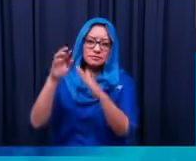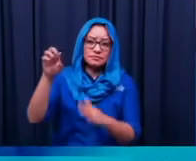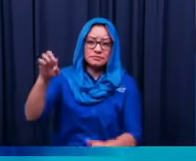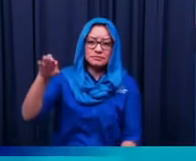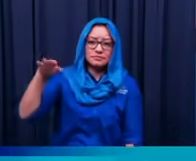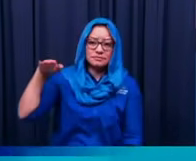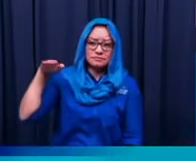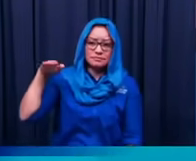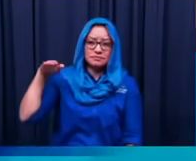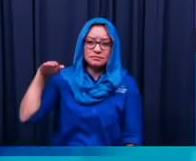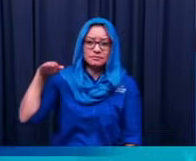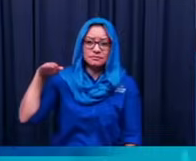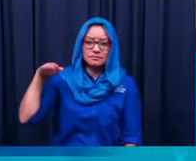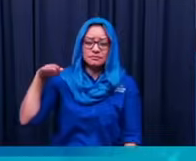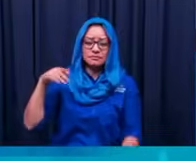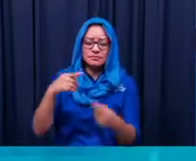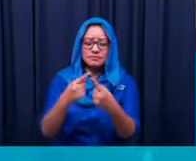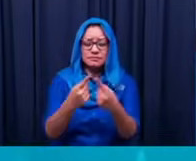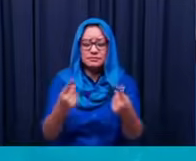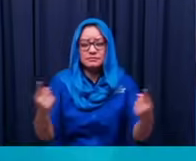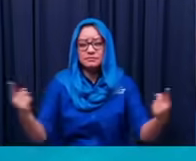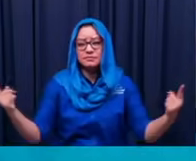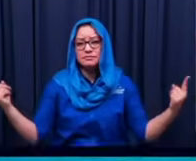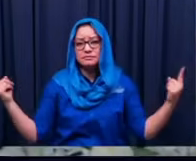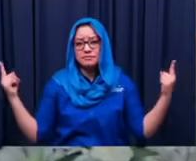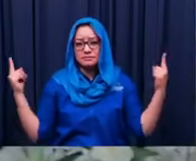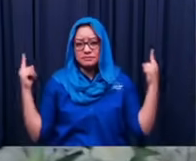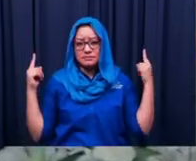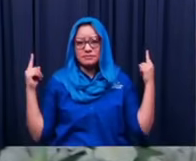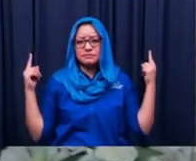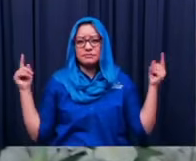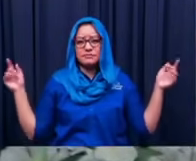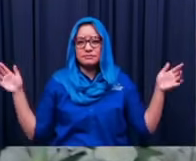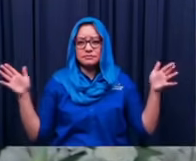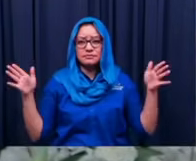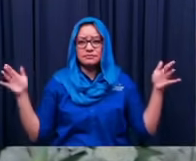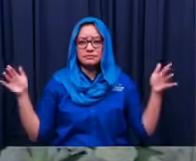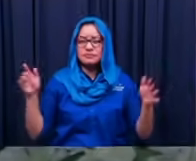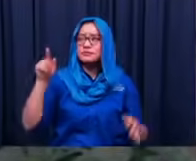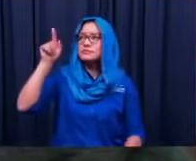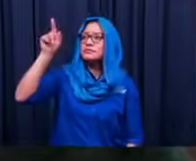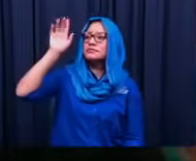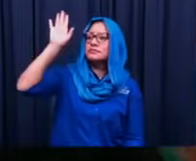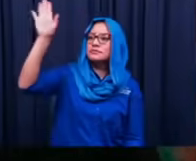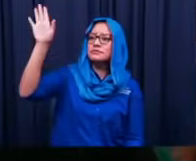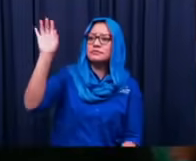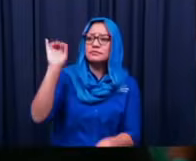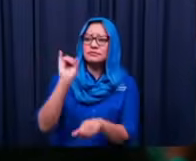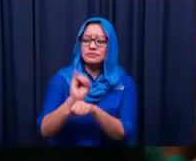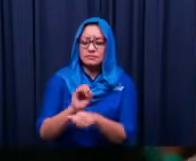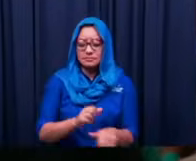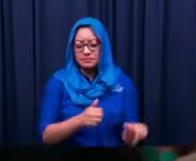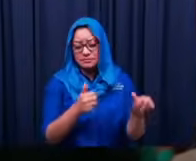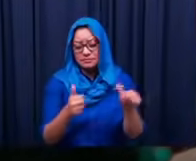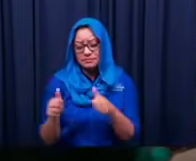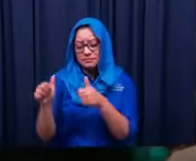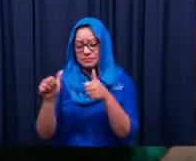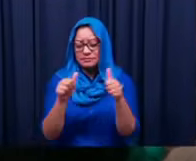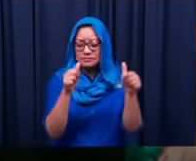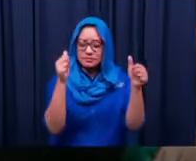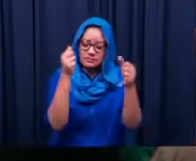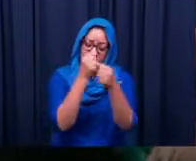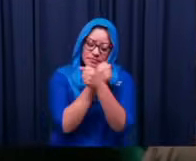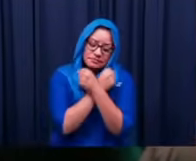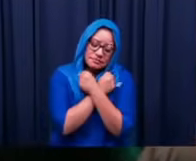paz. Rodéales con tus ángeles, Señor. Que este pueblo que te alaba, que te